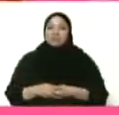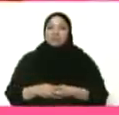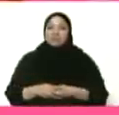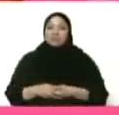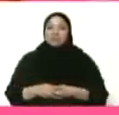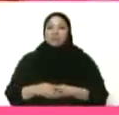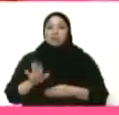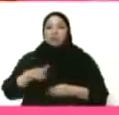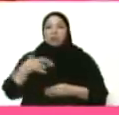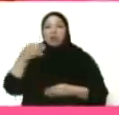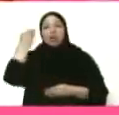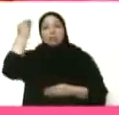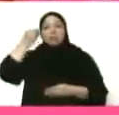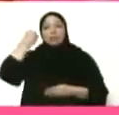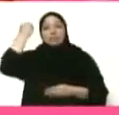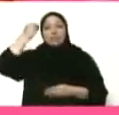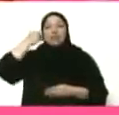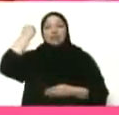que nos pone a pensar.